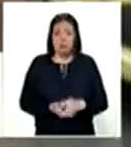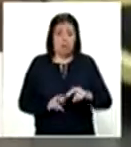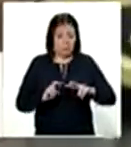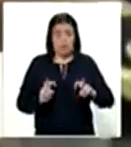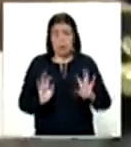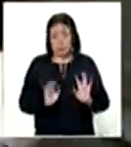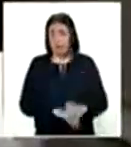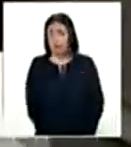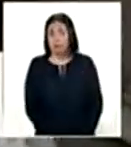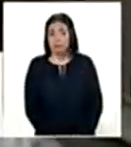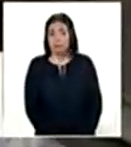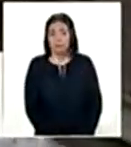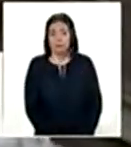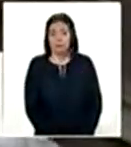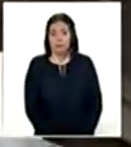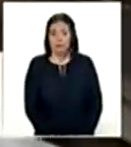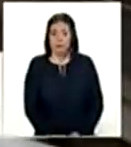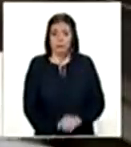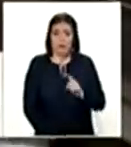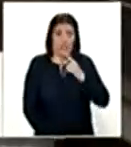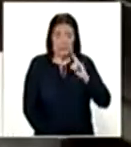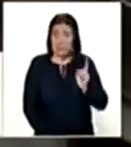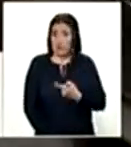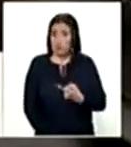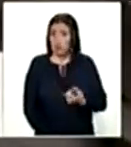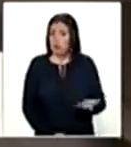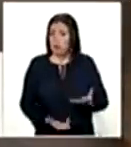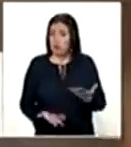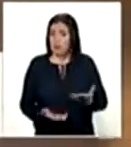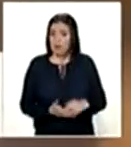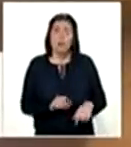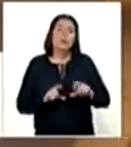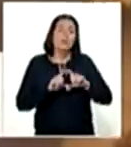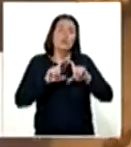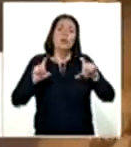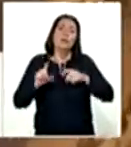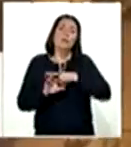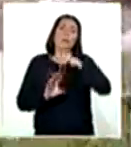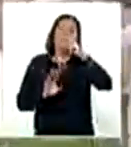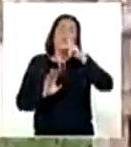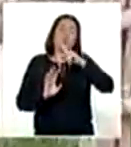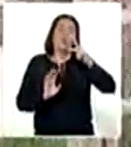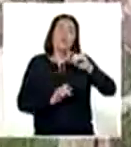investigación. Una denuncia hecha por el programa Punto Final detalla cómo